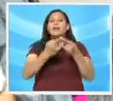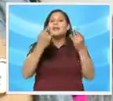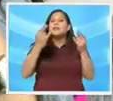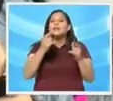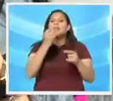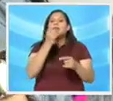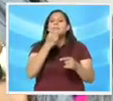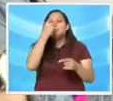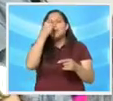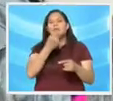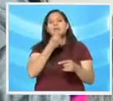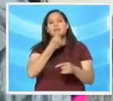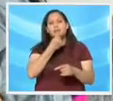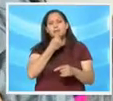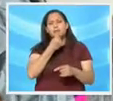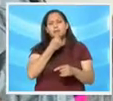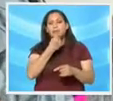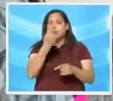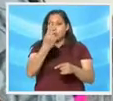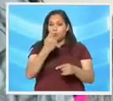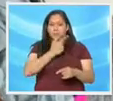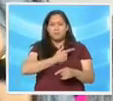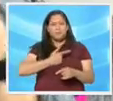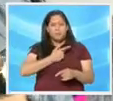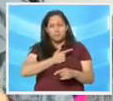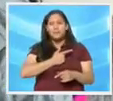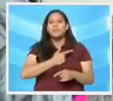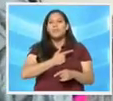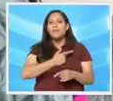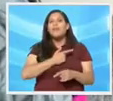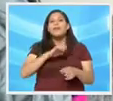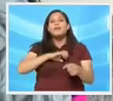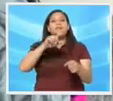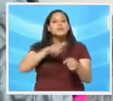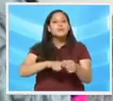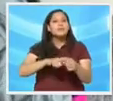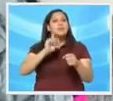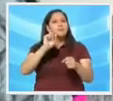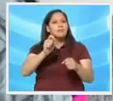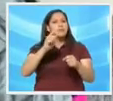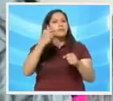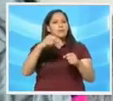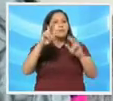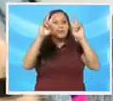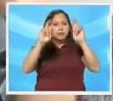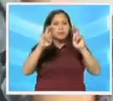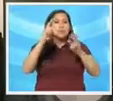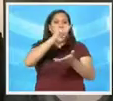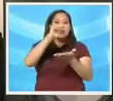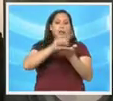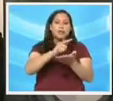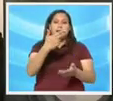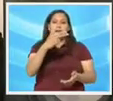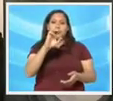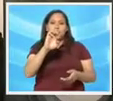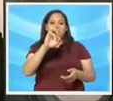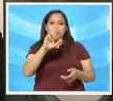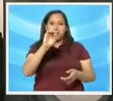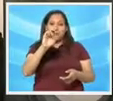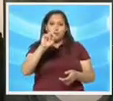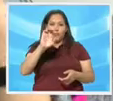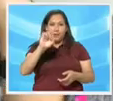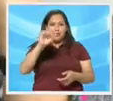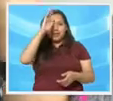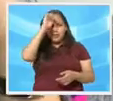cuentos, no solo uno, pero uno que a mí me encanta, especialmente, que se llama La Ley de Herodes, y Ajá. acuérdense del dicho